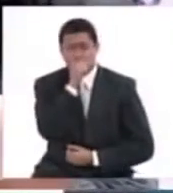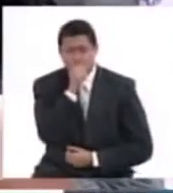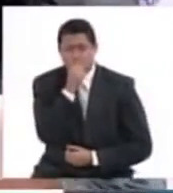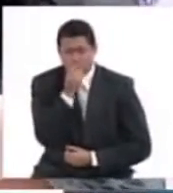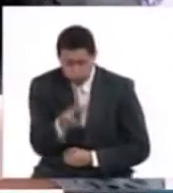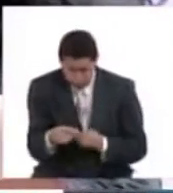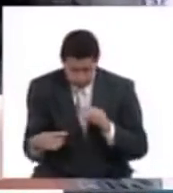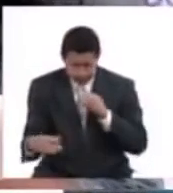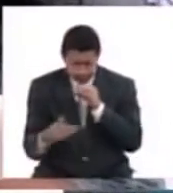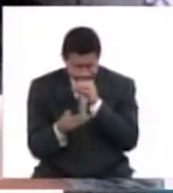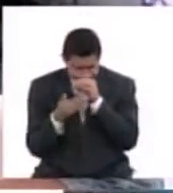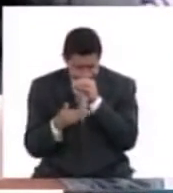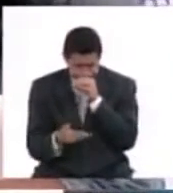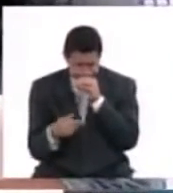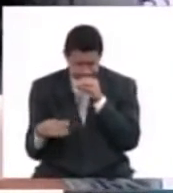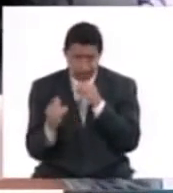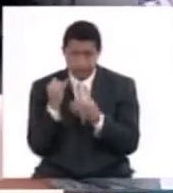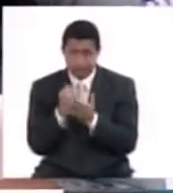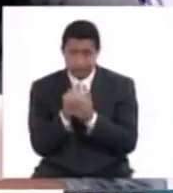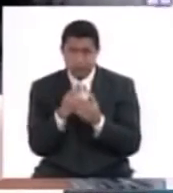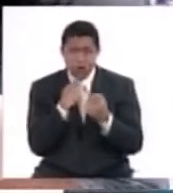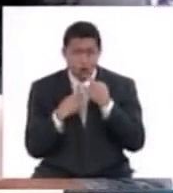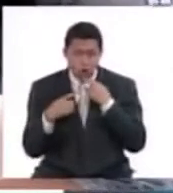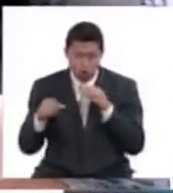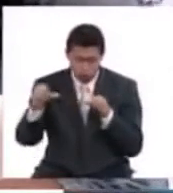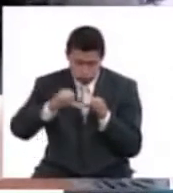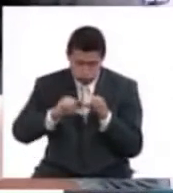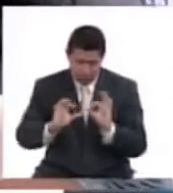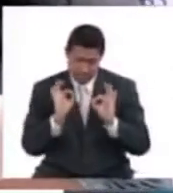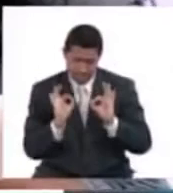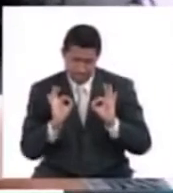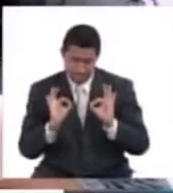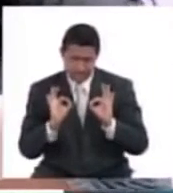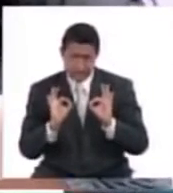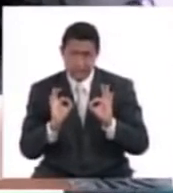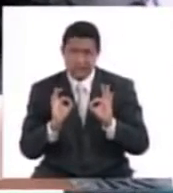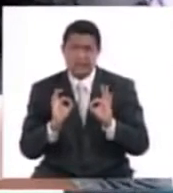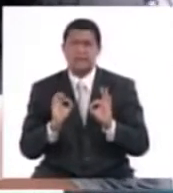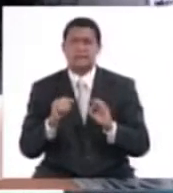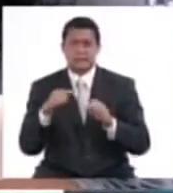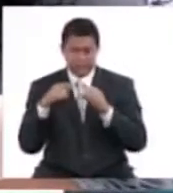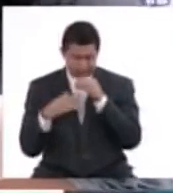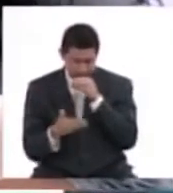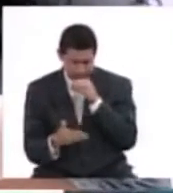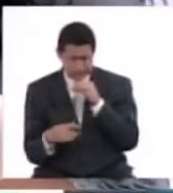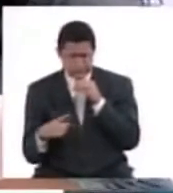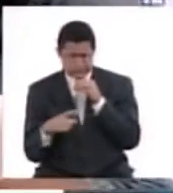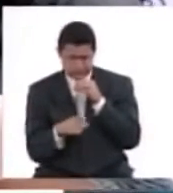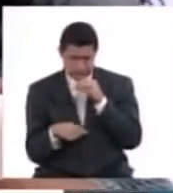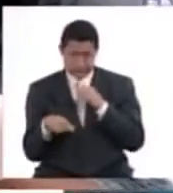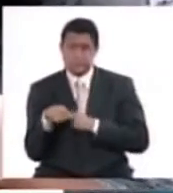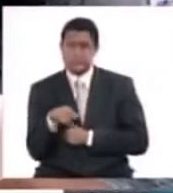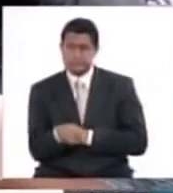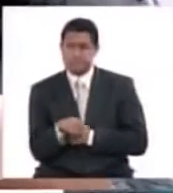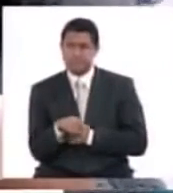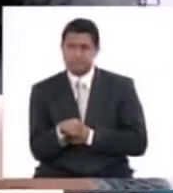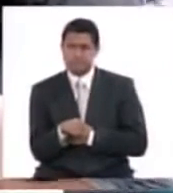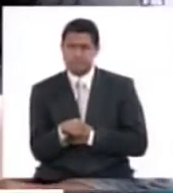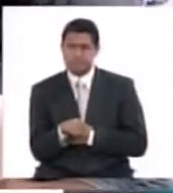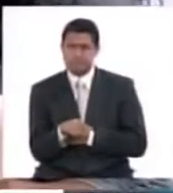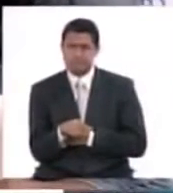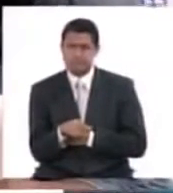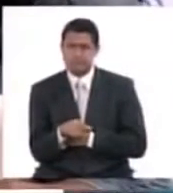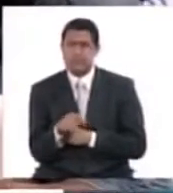Esa expectoración se le hace una coloración especial, que es el Siel-Nielsen, donde se ve el bacilo ácido alcohol resistente,